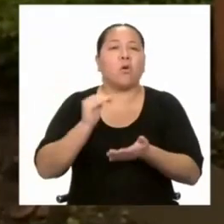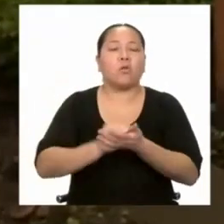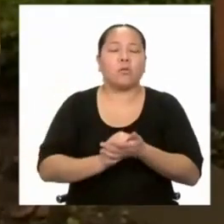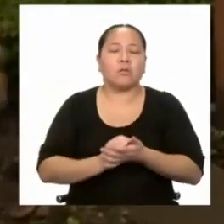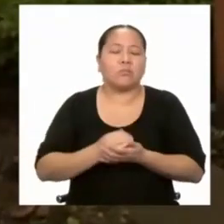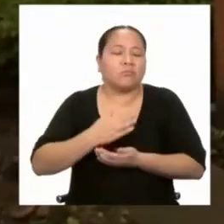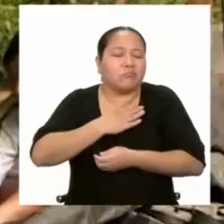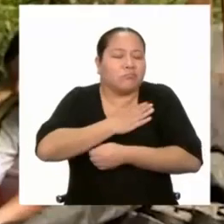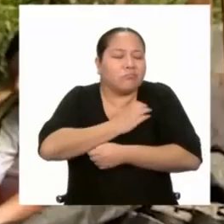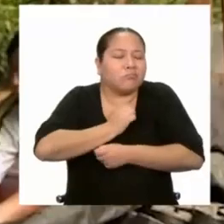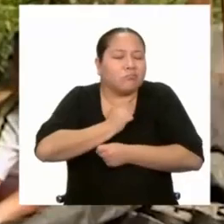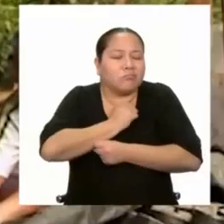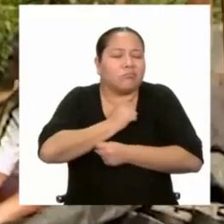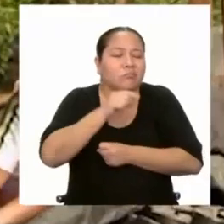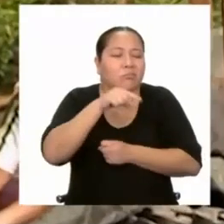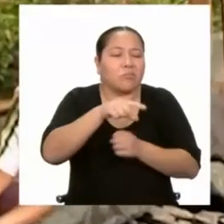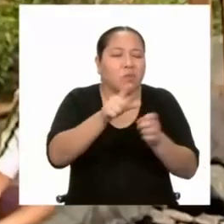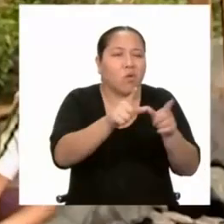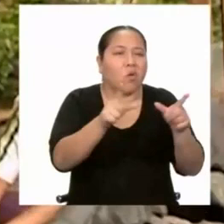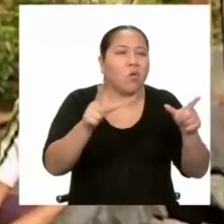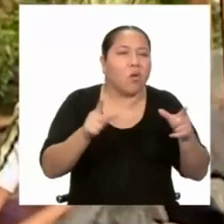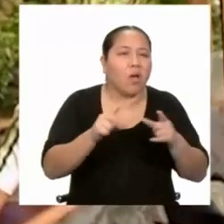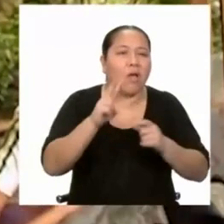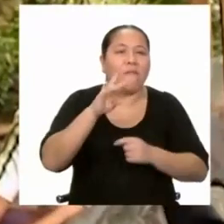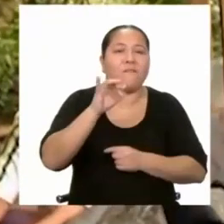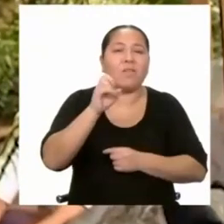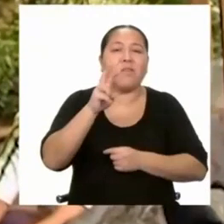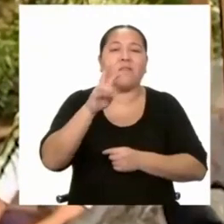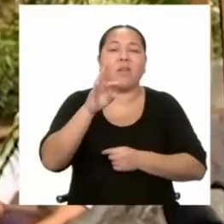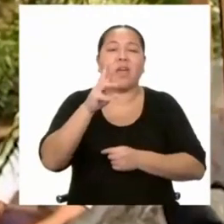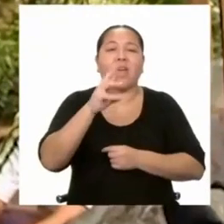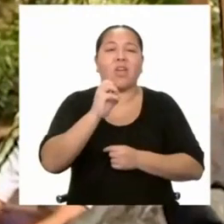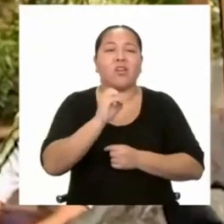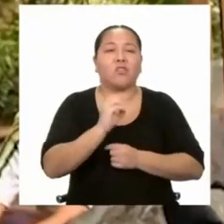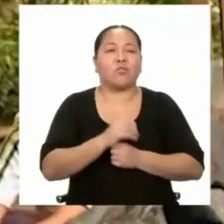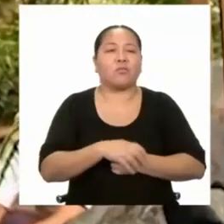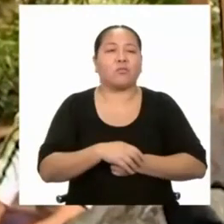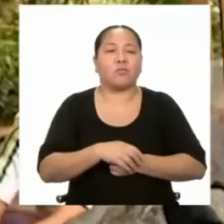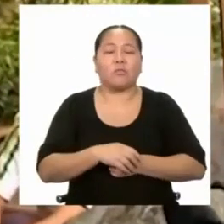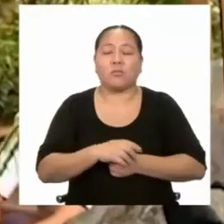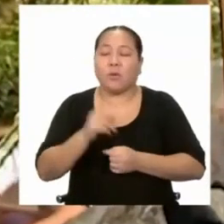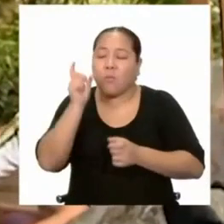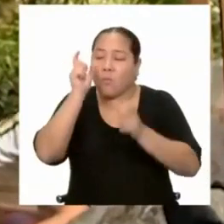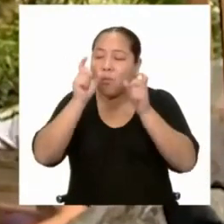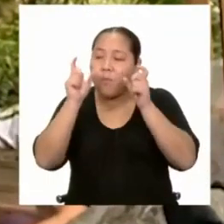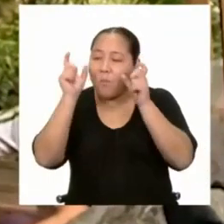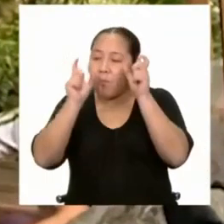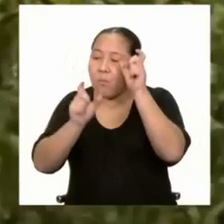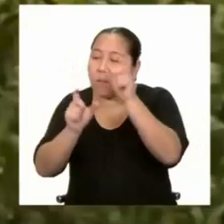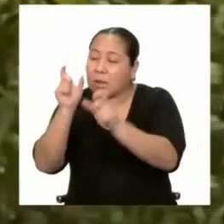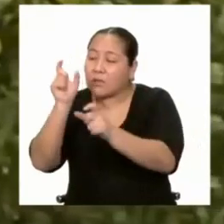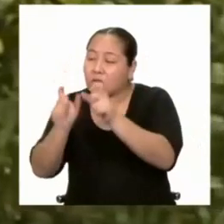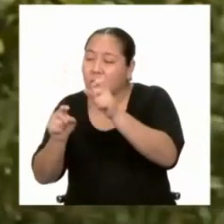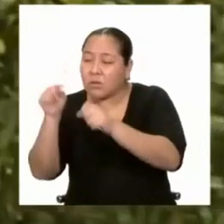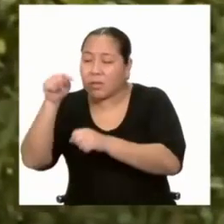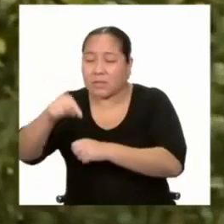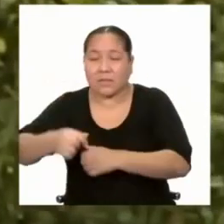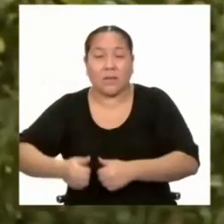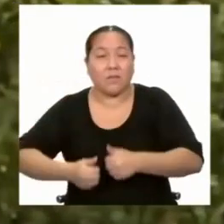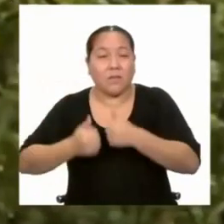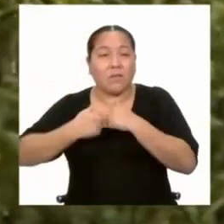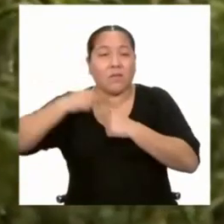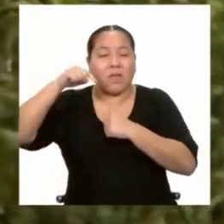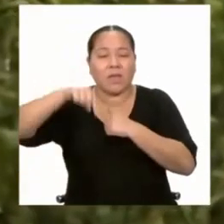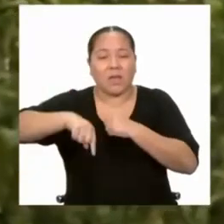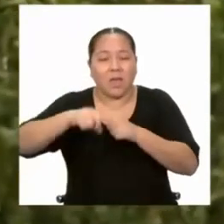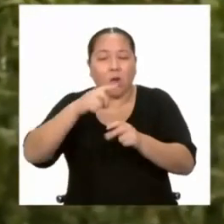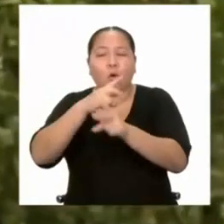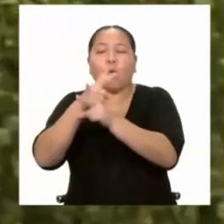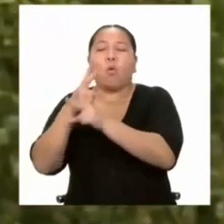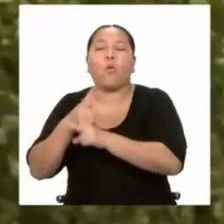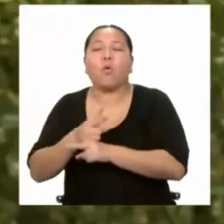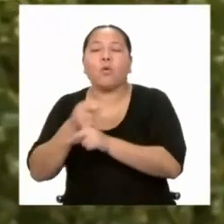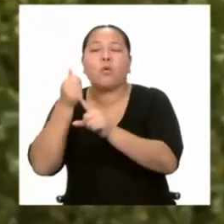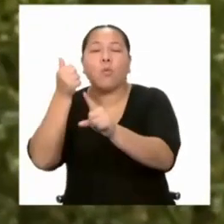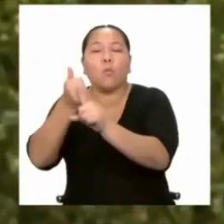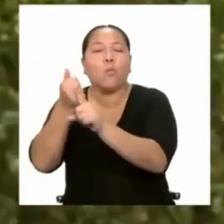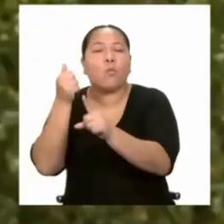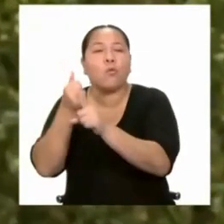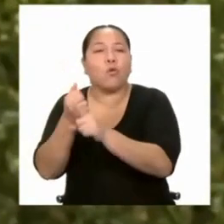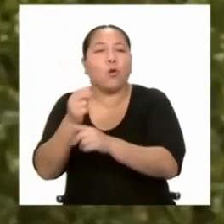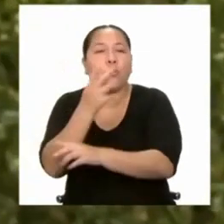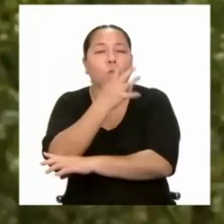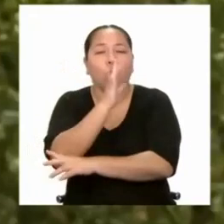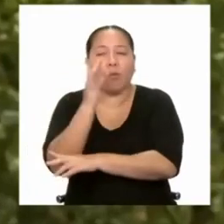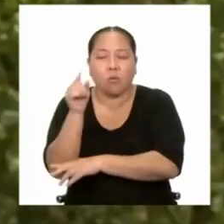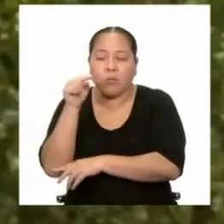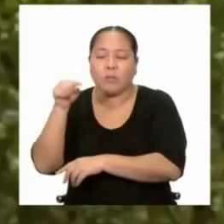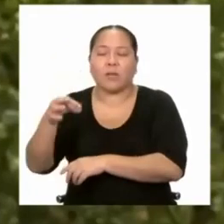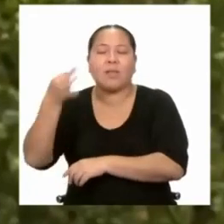cariño al vivero. Lo que nosotros buscamos es que la gente, la población que vive acá, cuide su bosque, ame su bosque porque